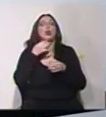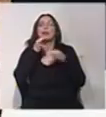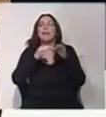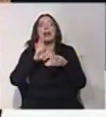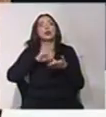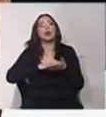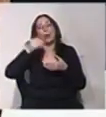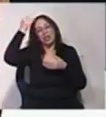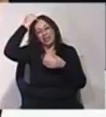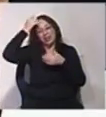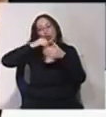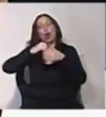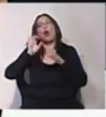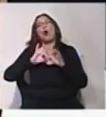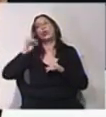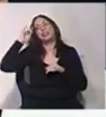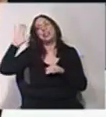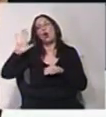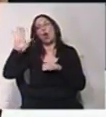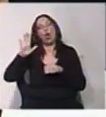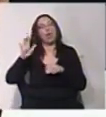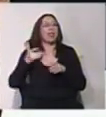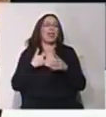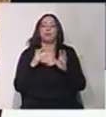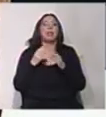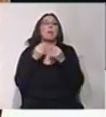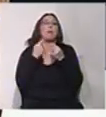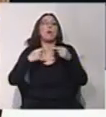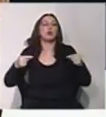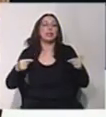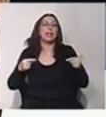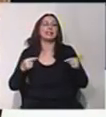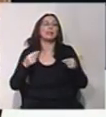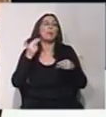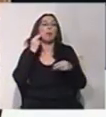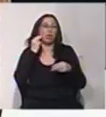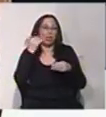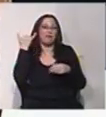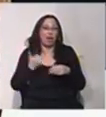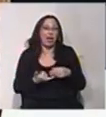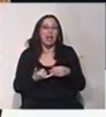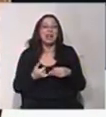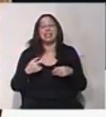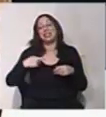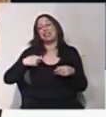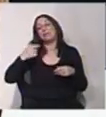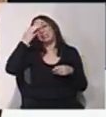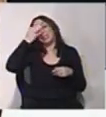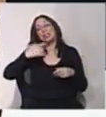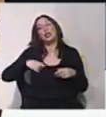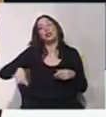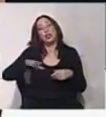no. Y de las teorías de la psicología. Yo creo que esto es multicausal. Y en esa multicausalidad, las ciencias sociales, la sociología,